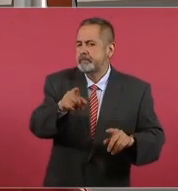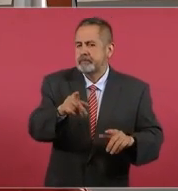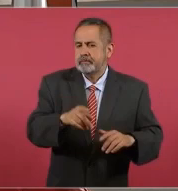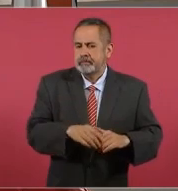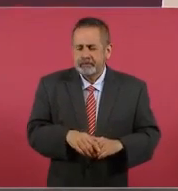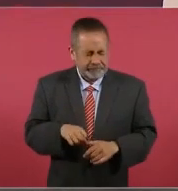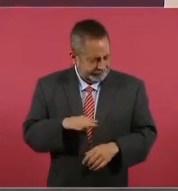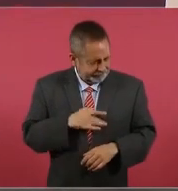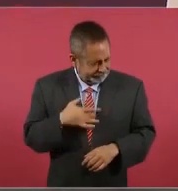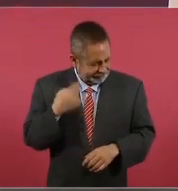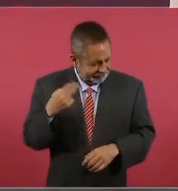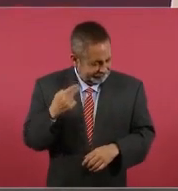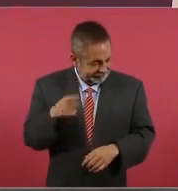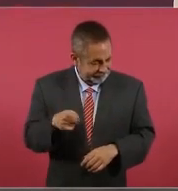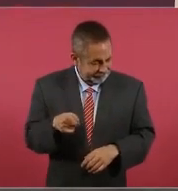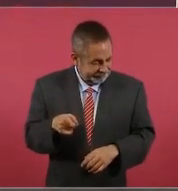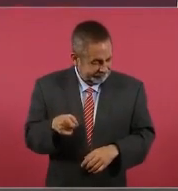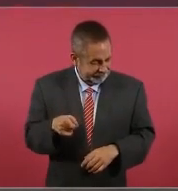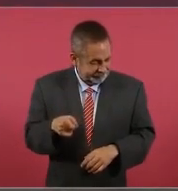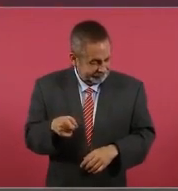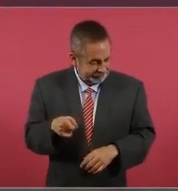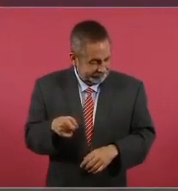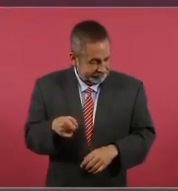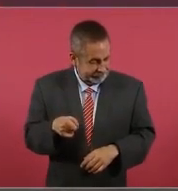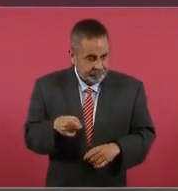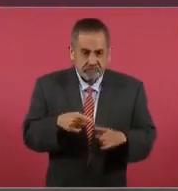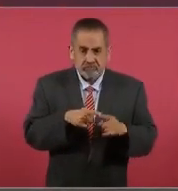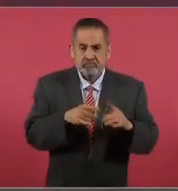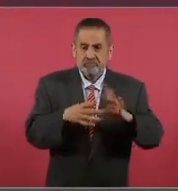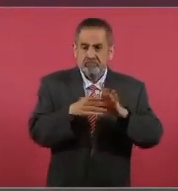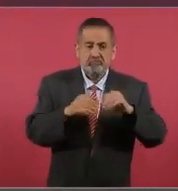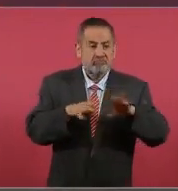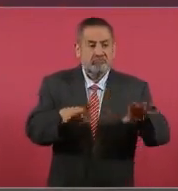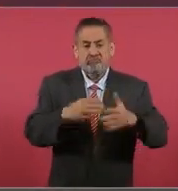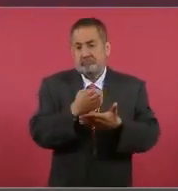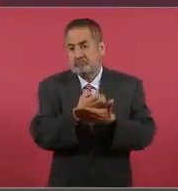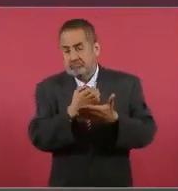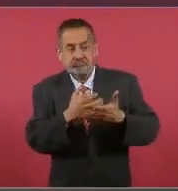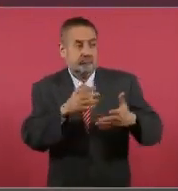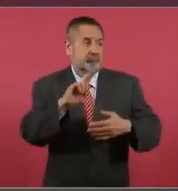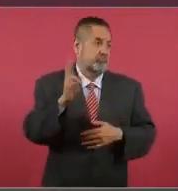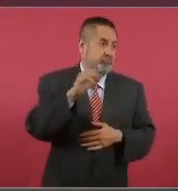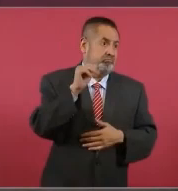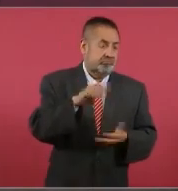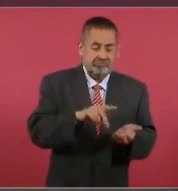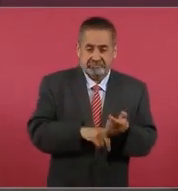¿Cómo se llama? Tiene mucha influencia en economía en la UNAM.